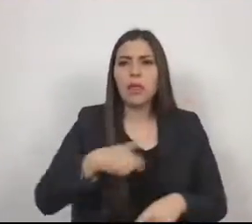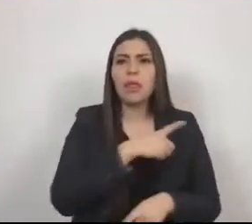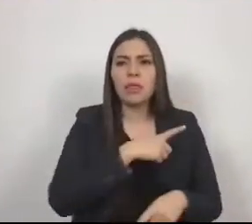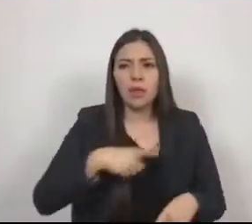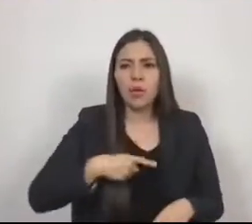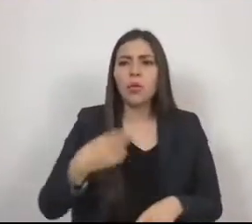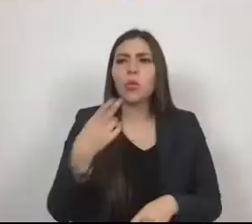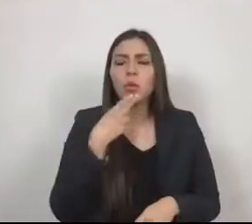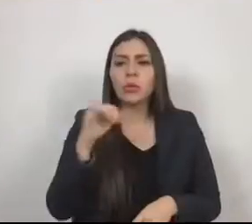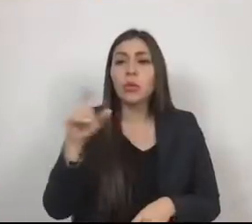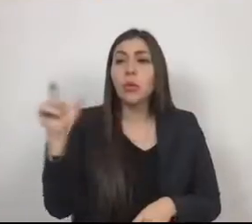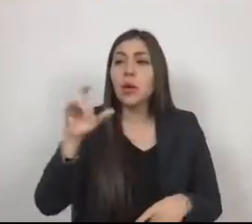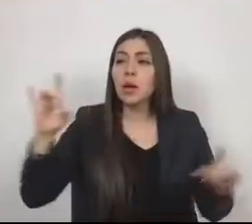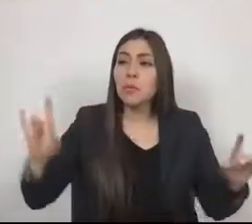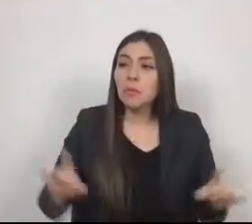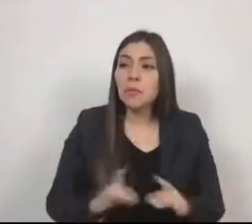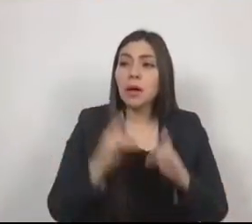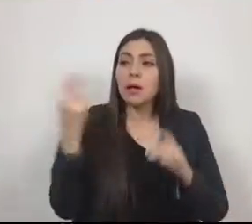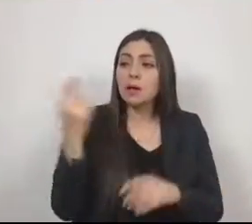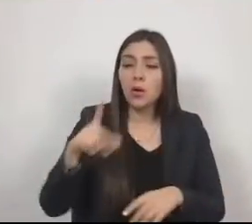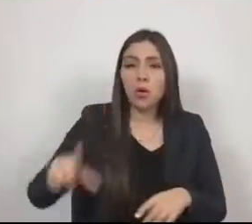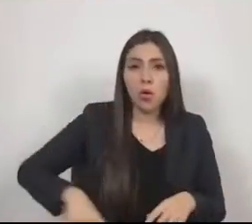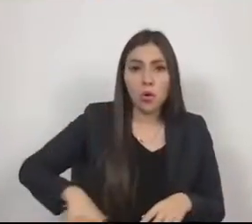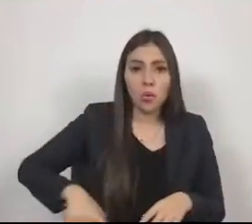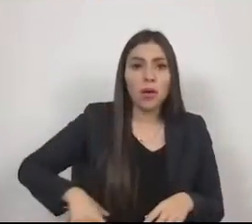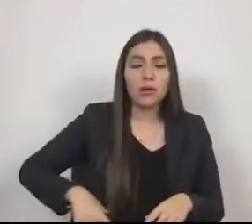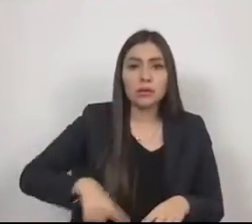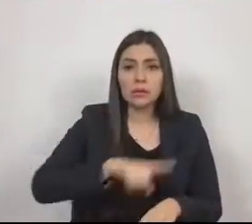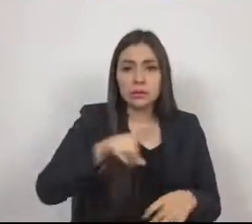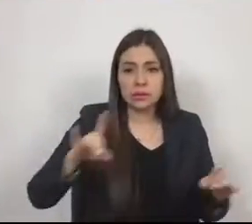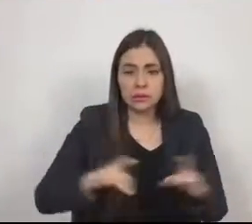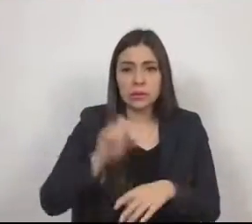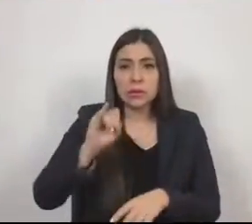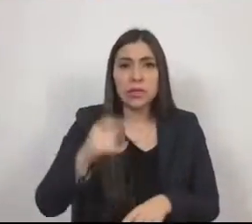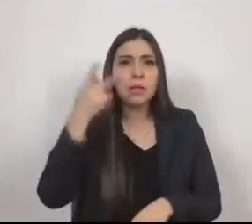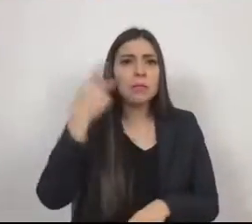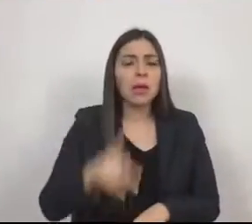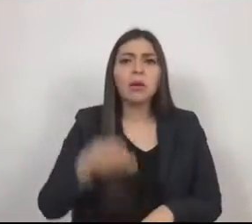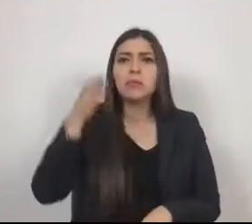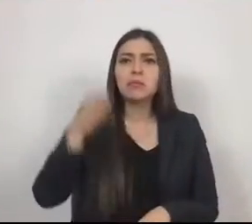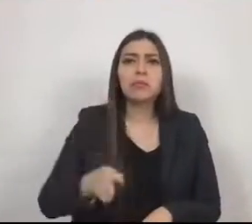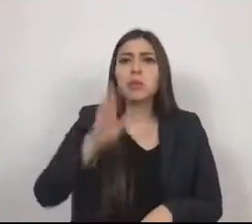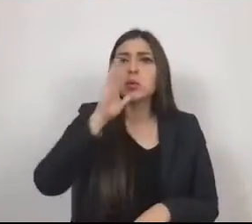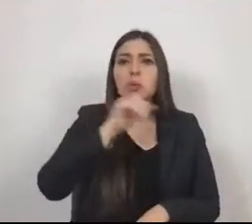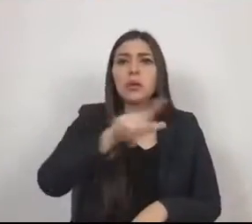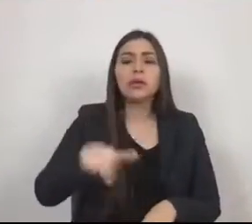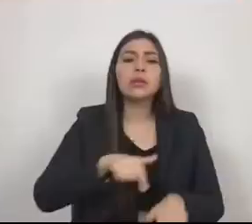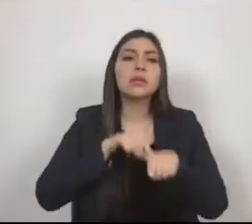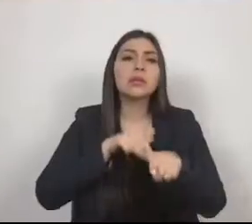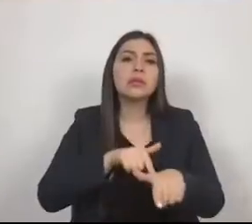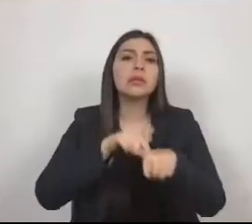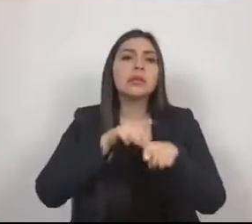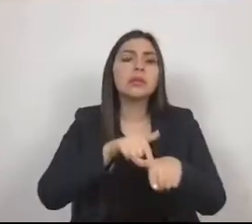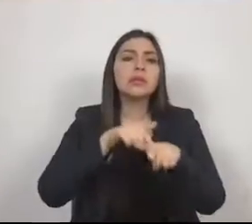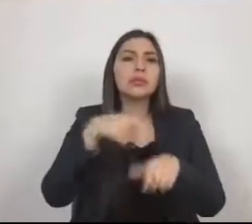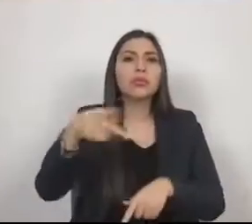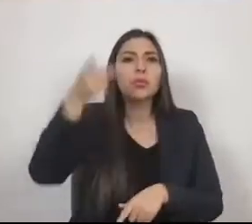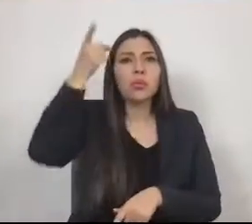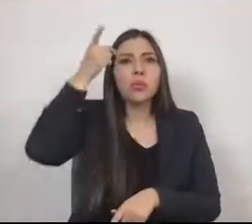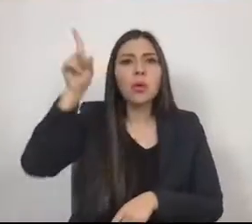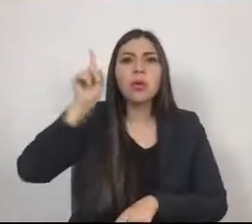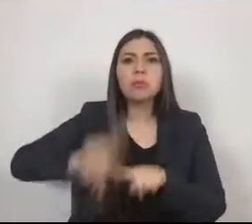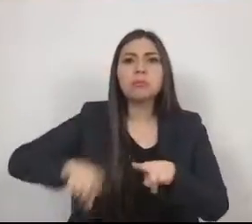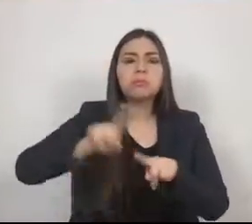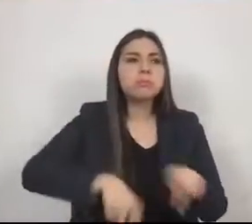las necesidades de los gobernados, pero no podemos permitir que se sigan mermando el patrimonio para